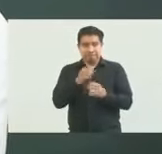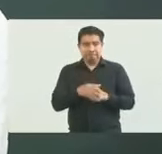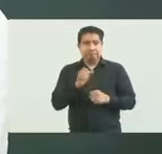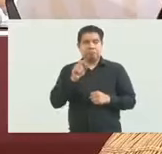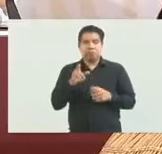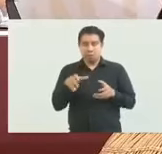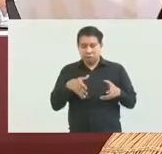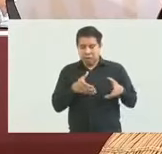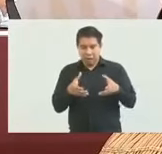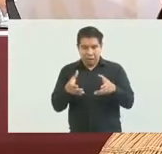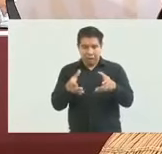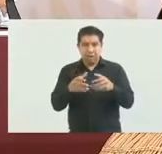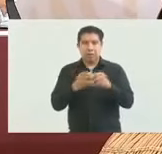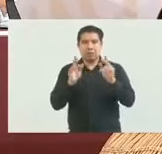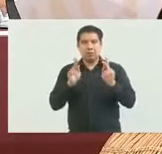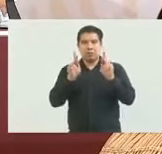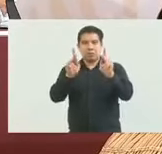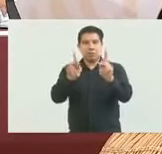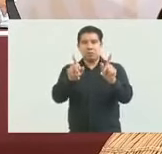carreteras y puentes,